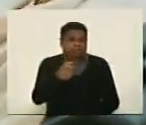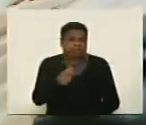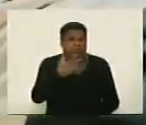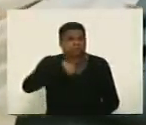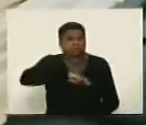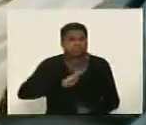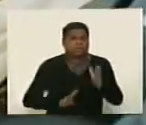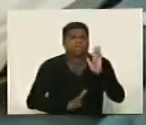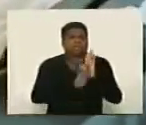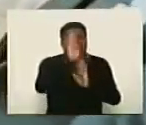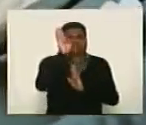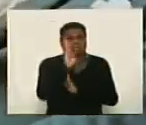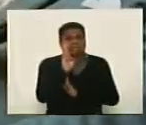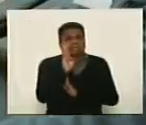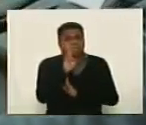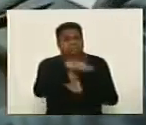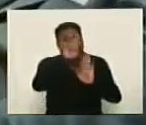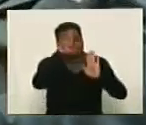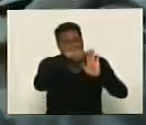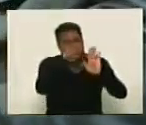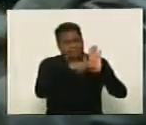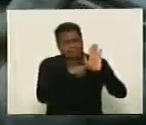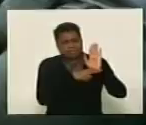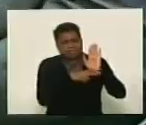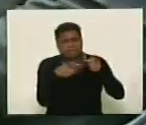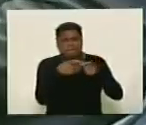avanzando en un conjunto de medidas